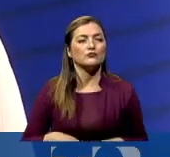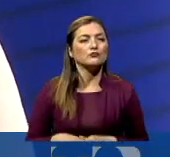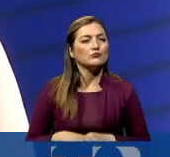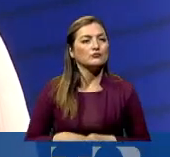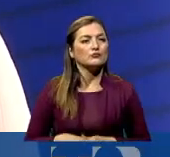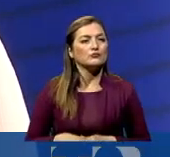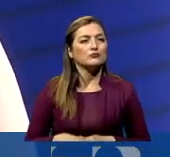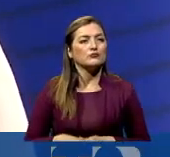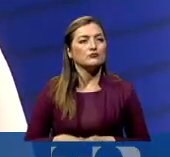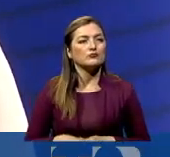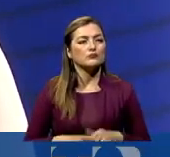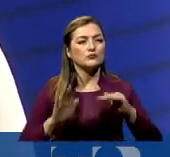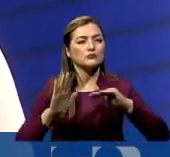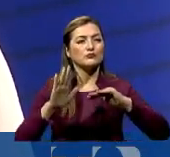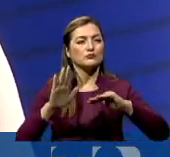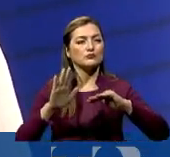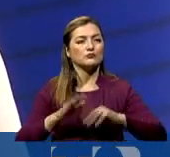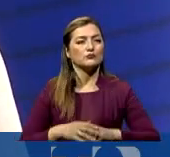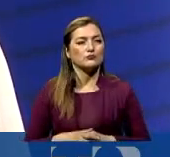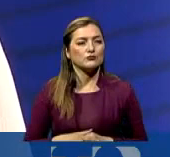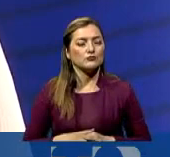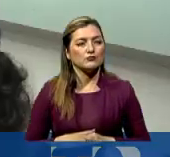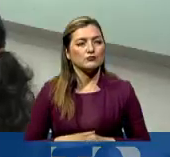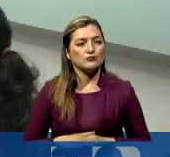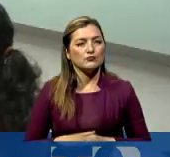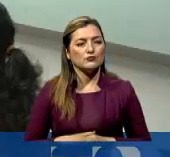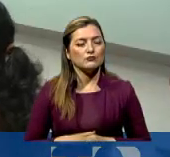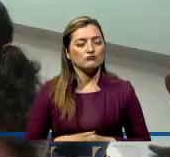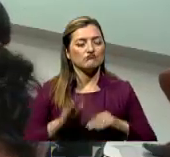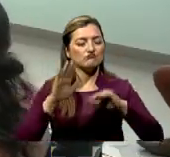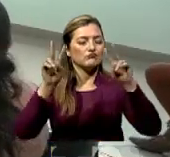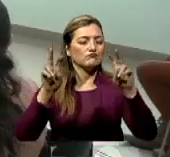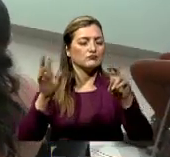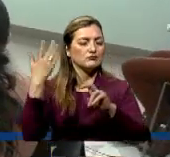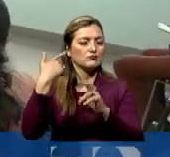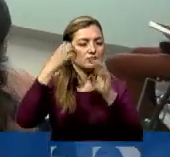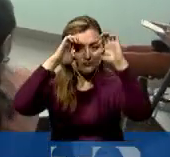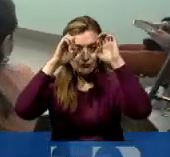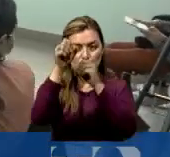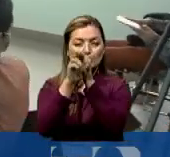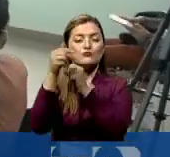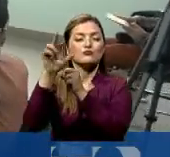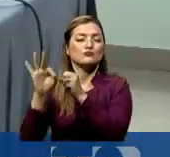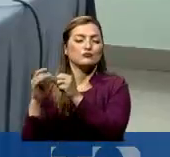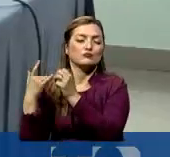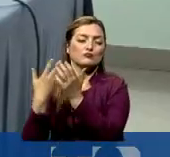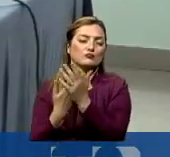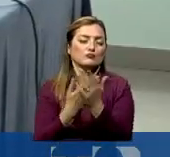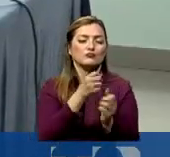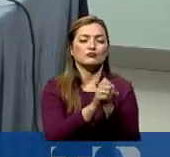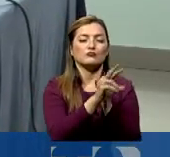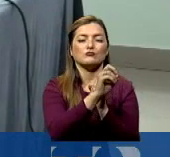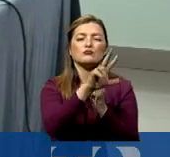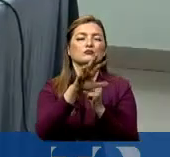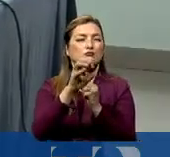porque demuestra el compromiso que estamos teniendo con este tema. La estrategia inició en el año 2019 y hasta el año 2030